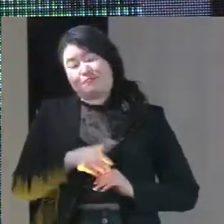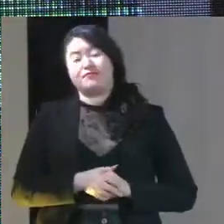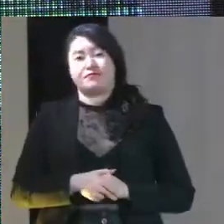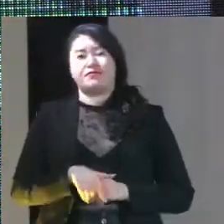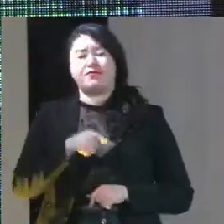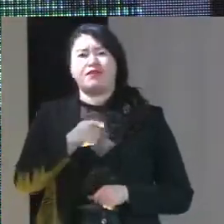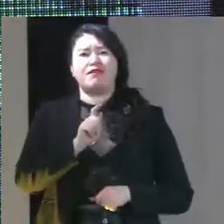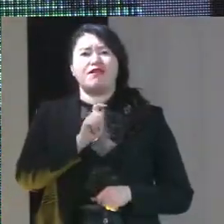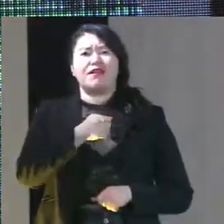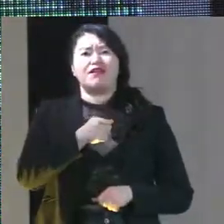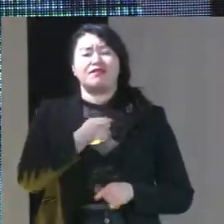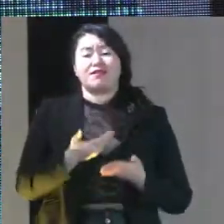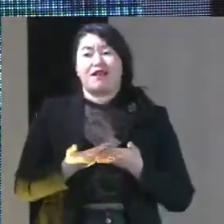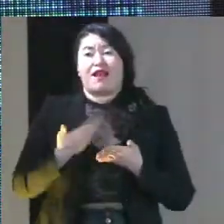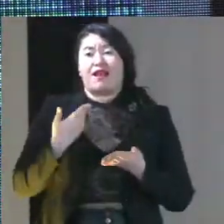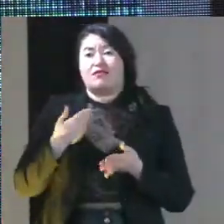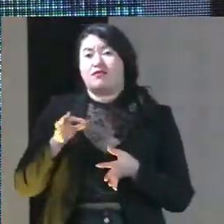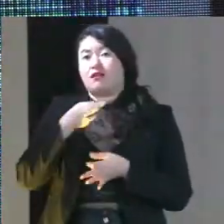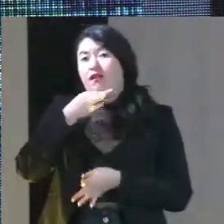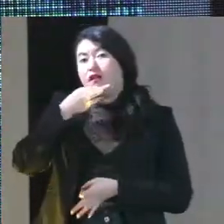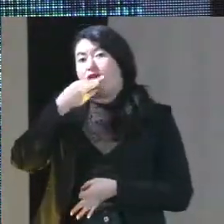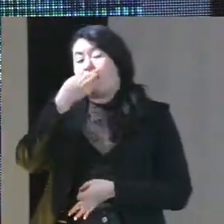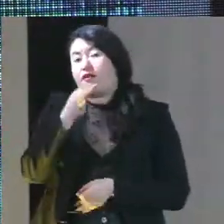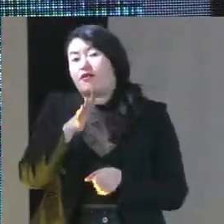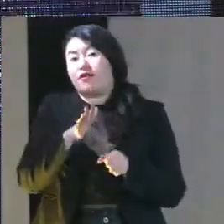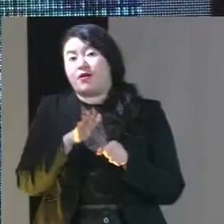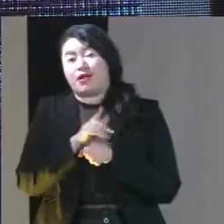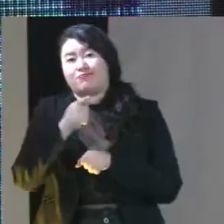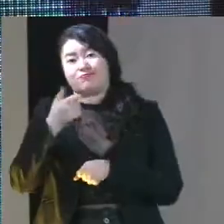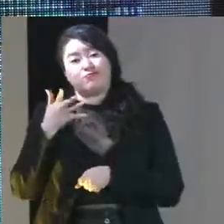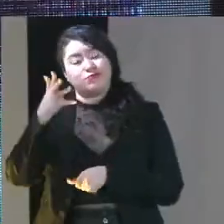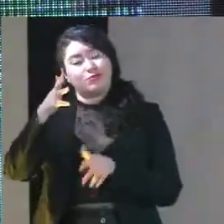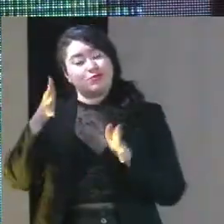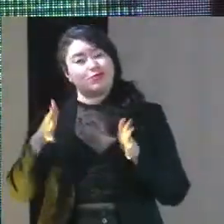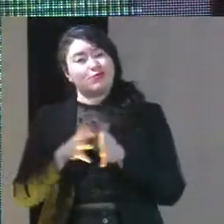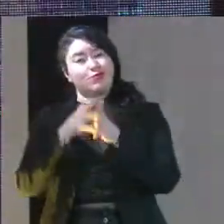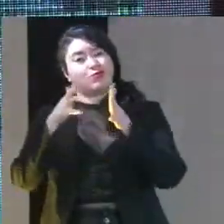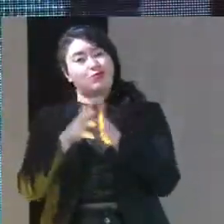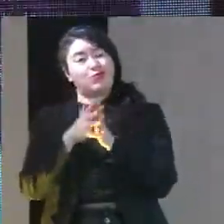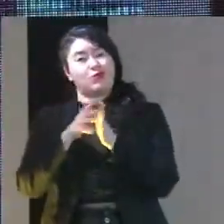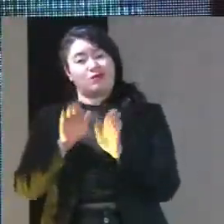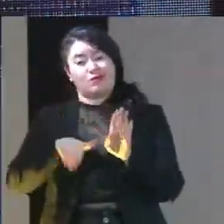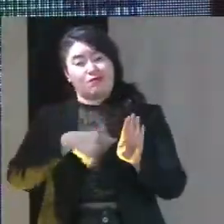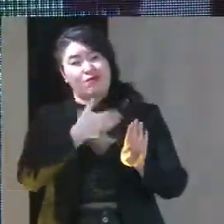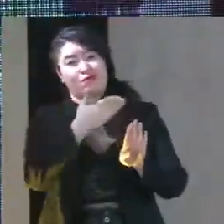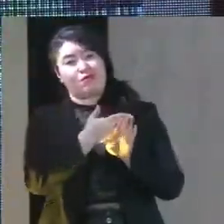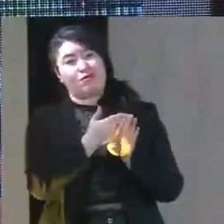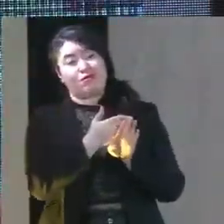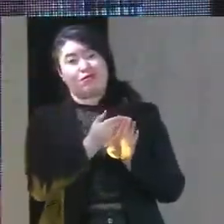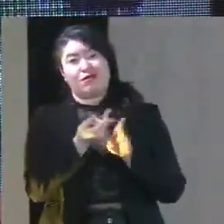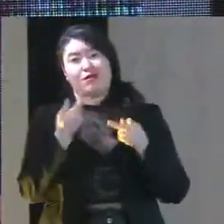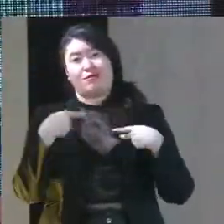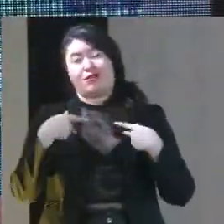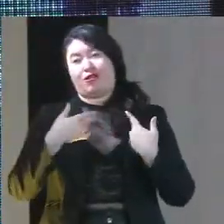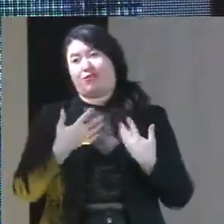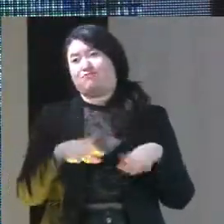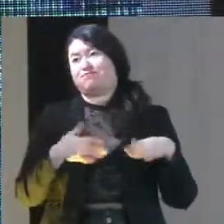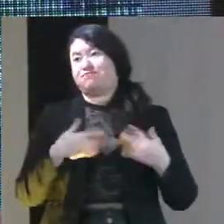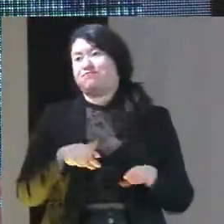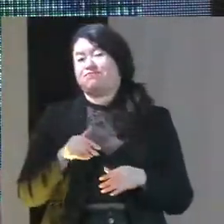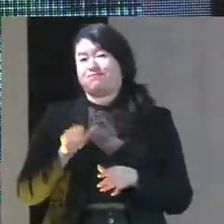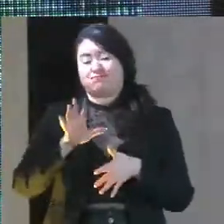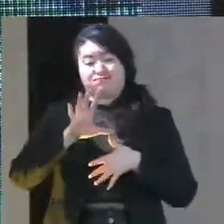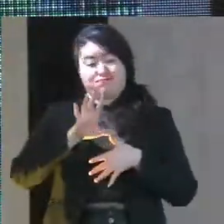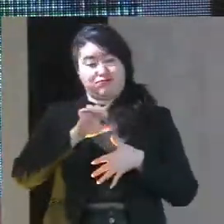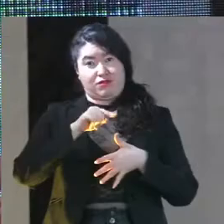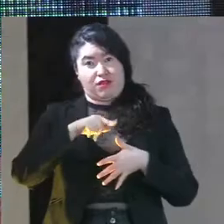que el preludio de una mucho más dilatada pugna militar contra las proezas de los guerreros más primitivos de América. Y